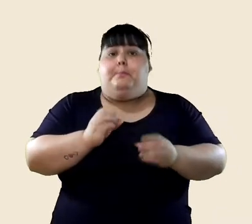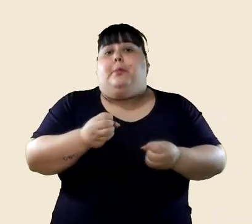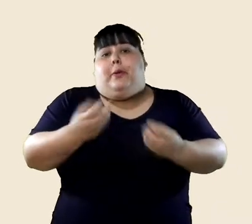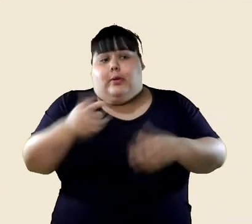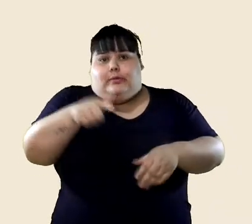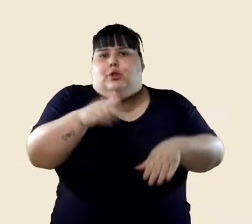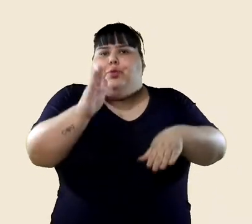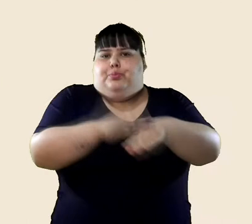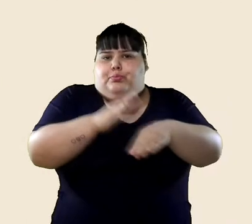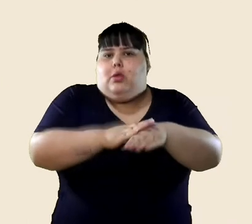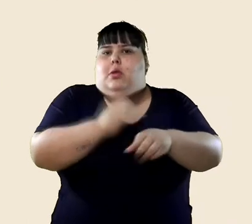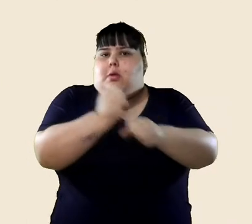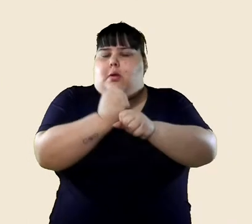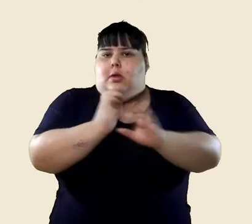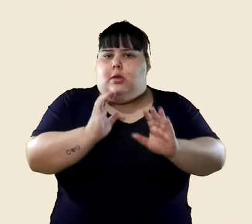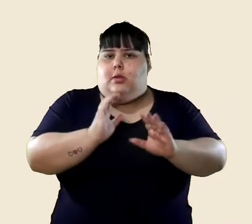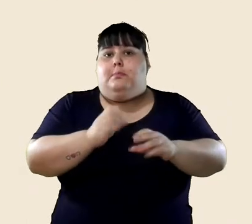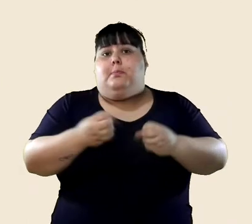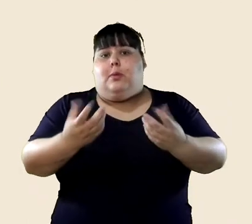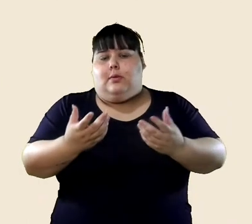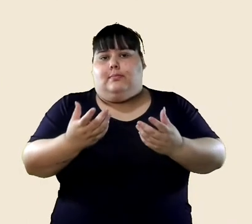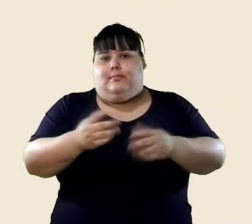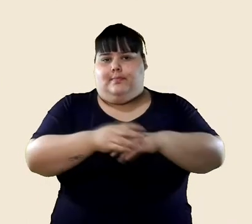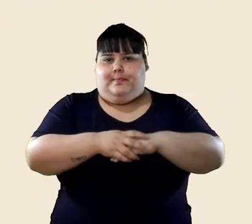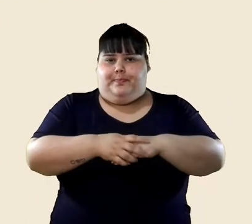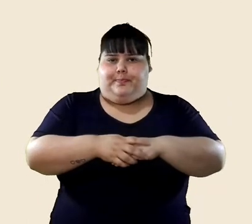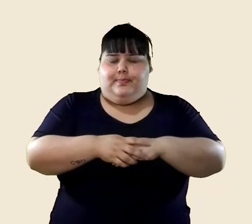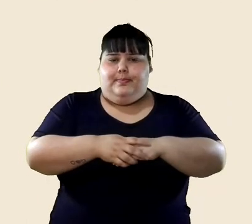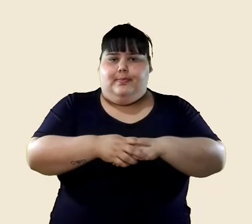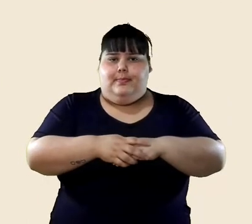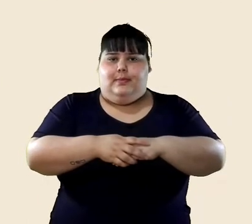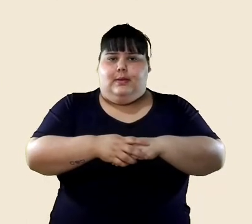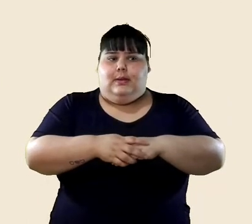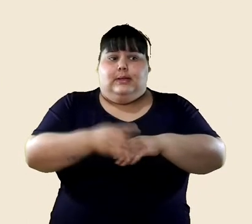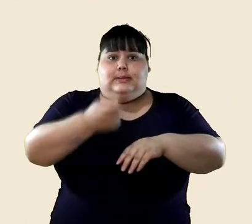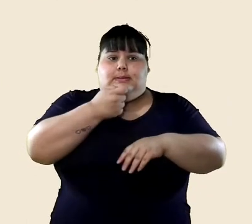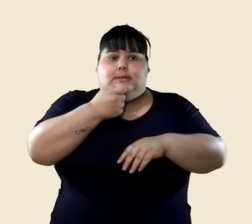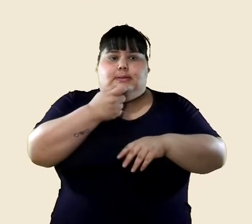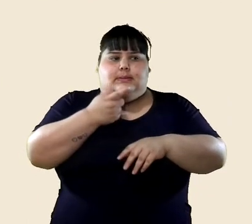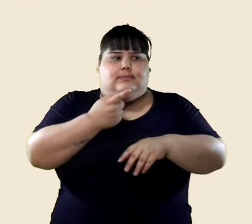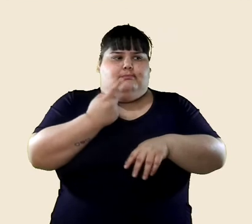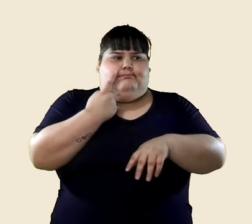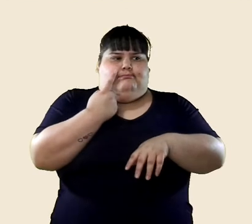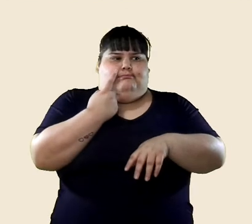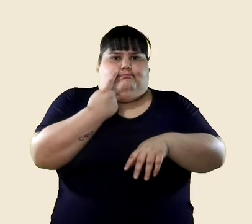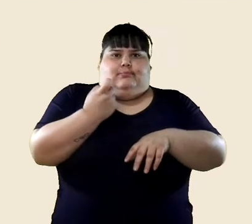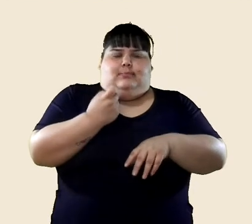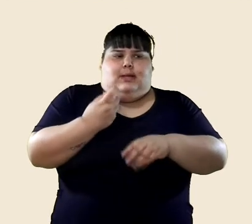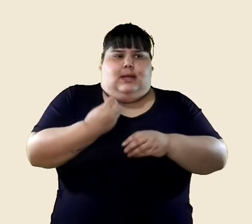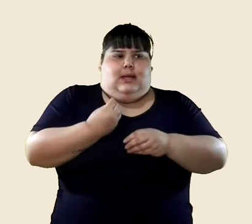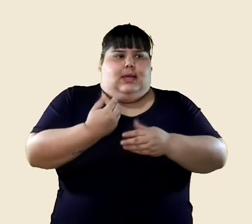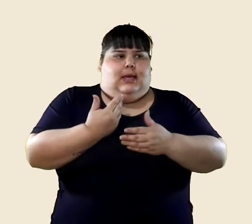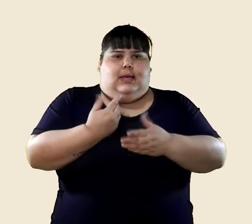nuestra responsabilidad, así que bueno, se trata de eso. Si uno ve que por ahí no encuentra la